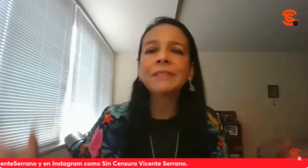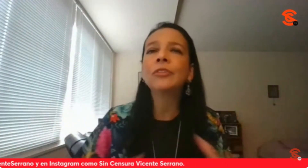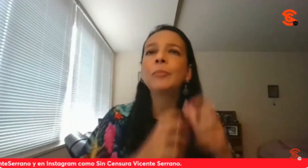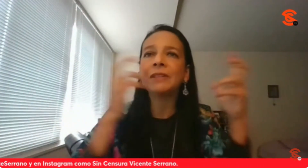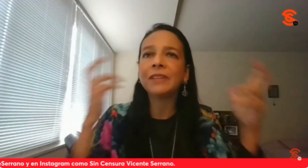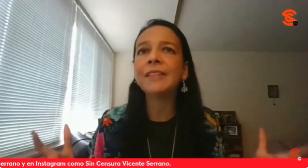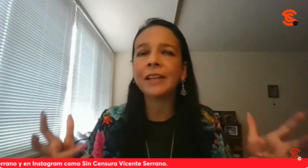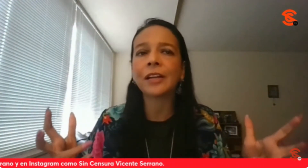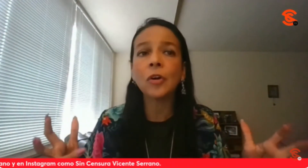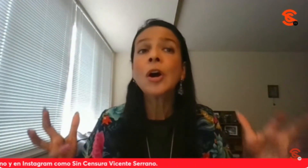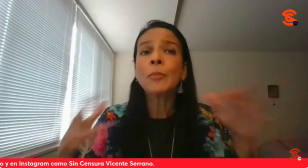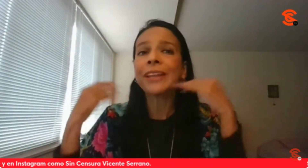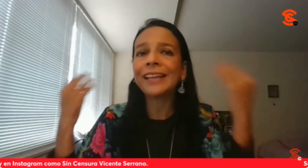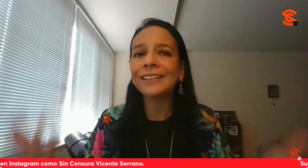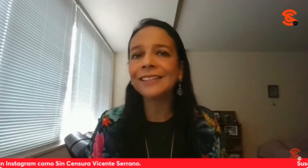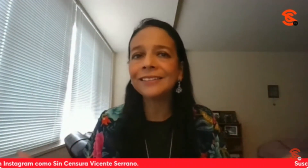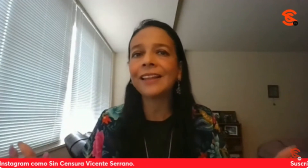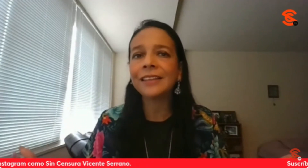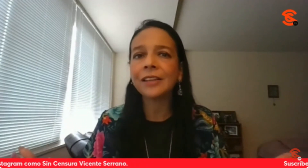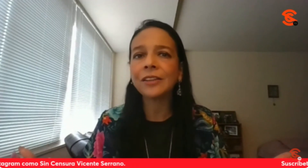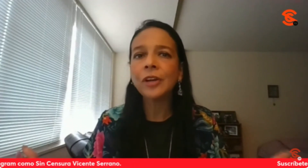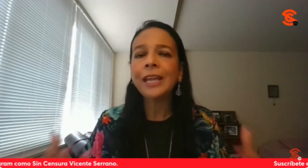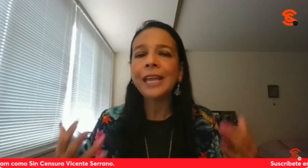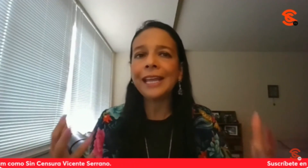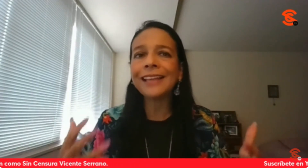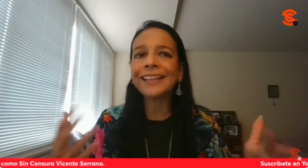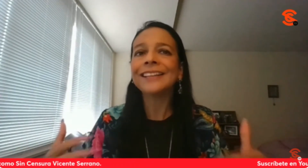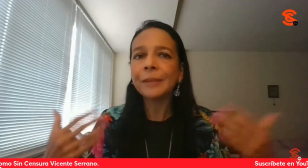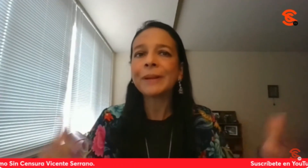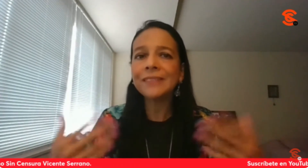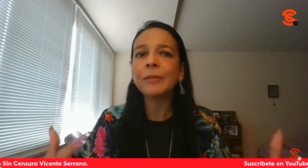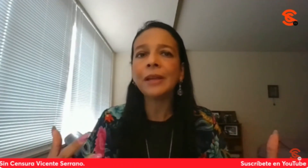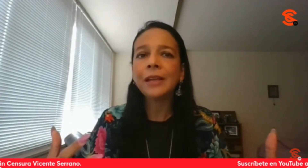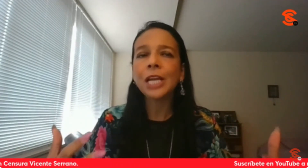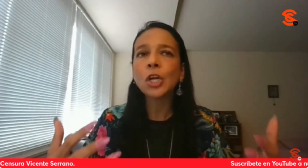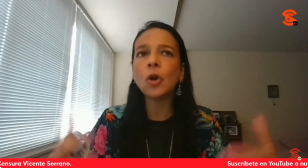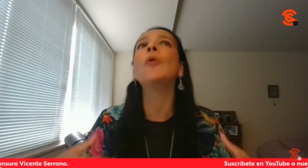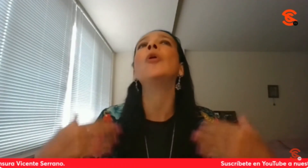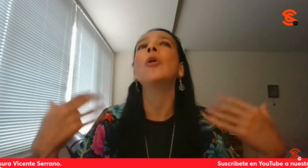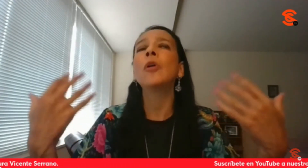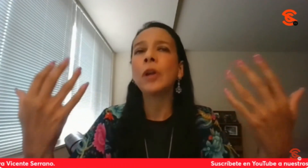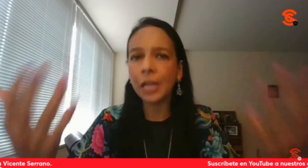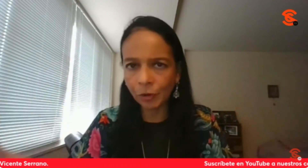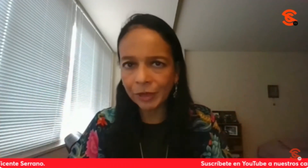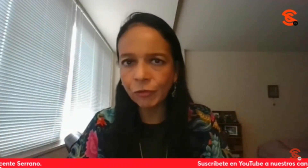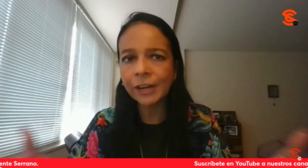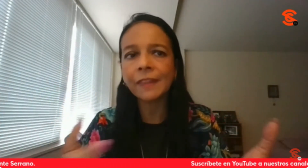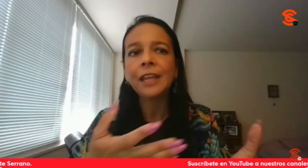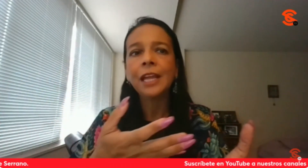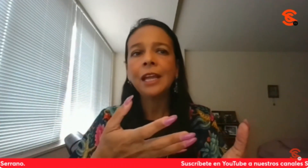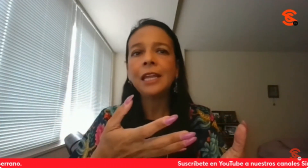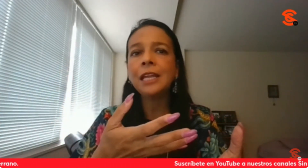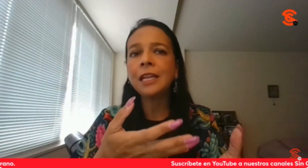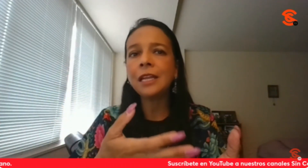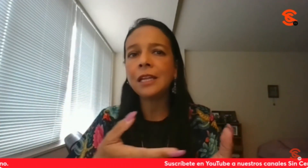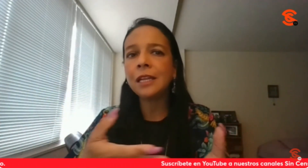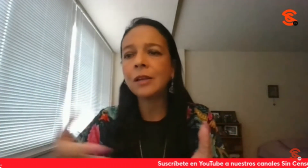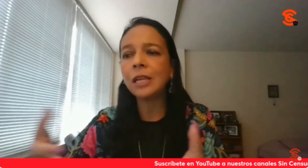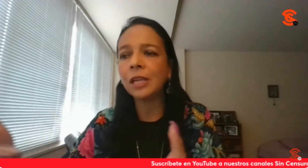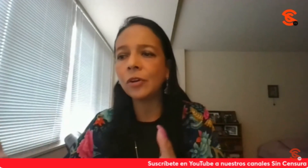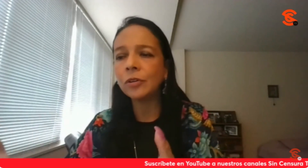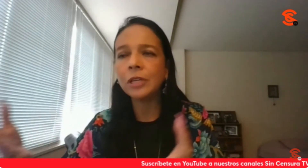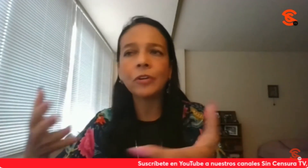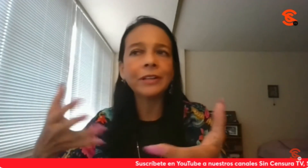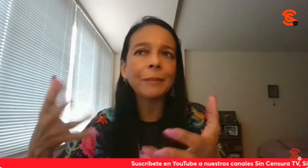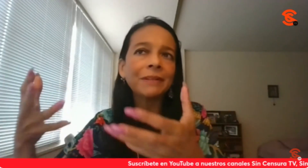de haber sido un presidente narco? Porque a quien se está dañando es a quien se percibe como el hombre fuerte.